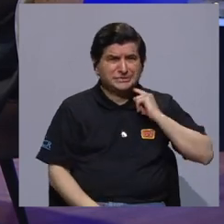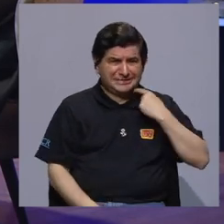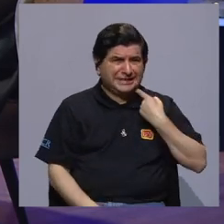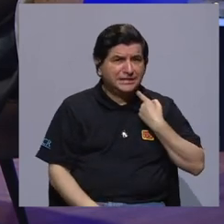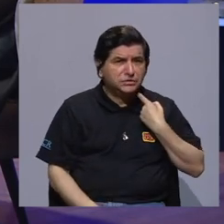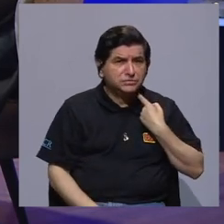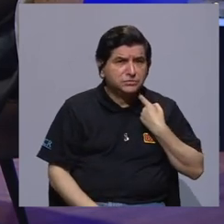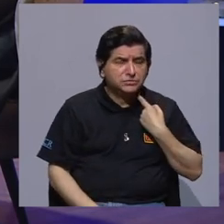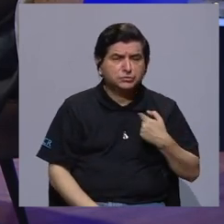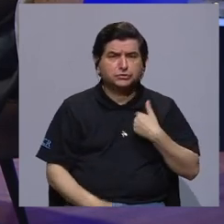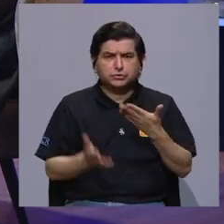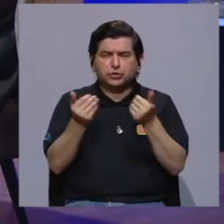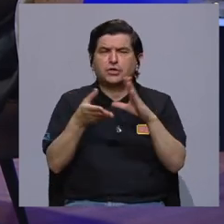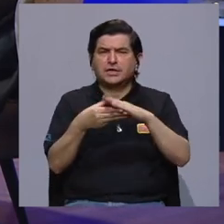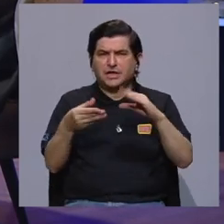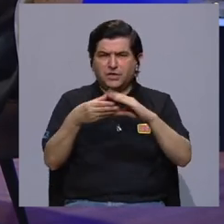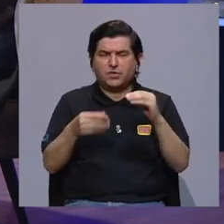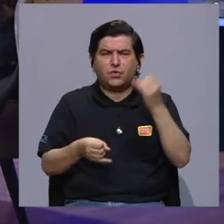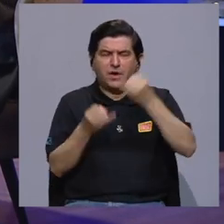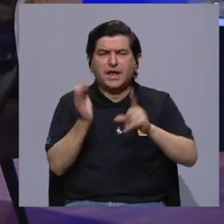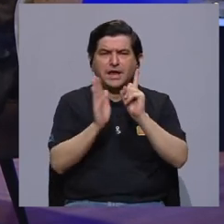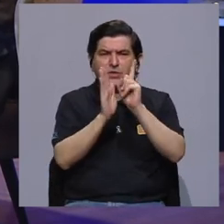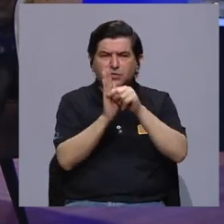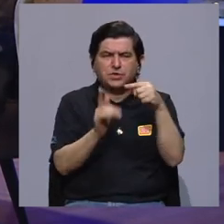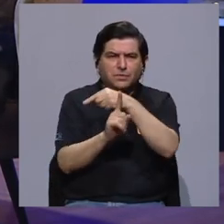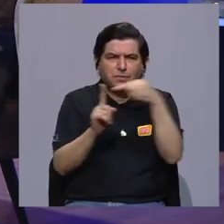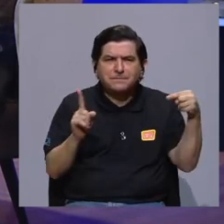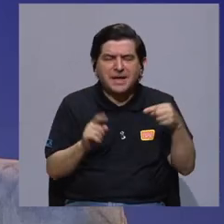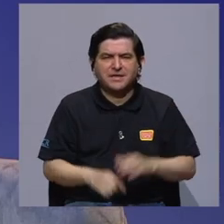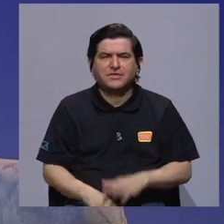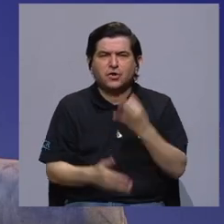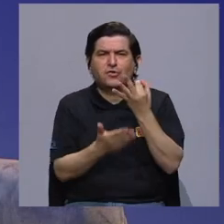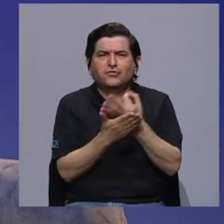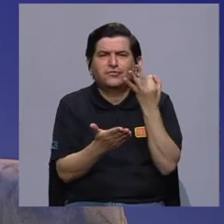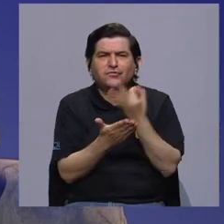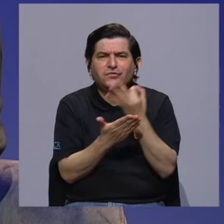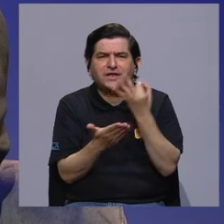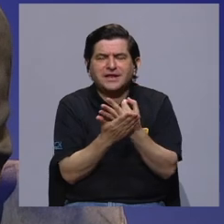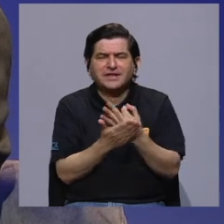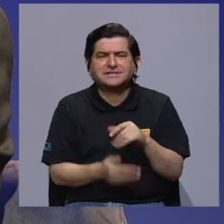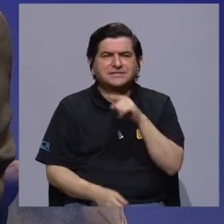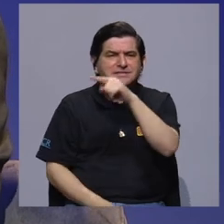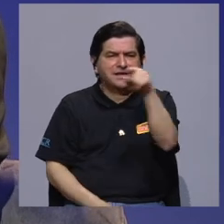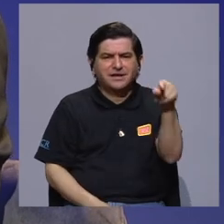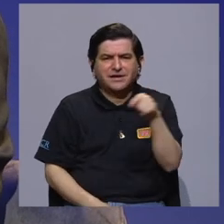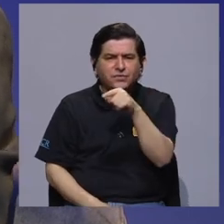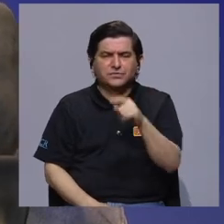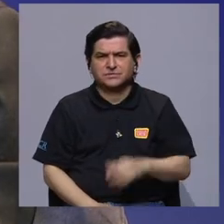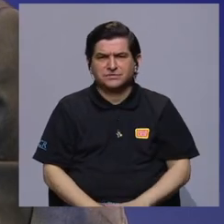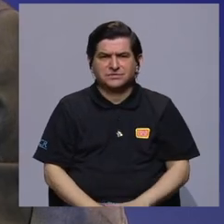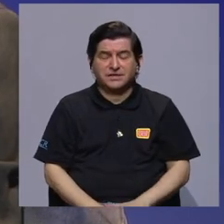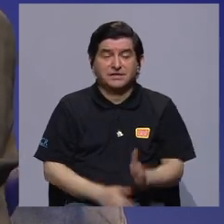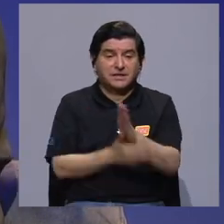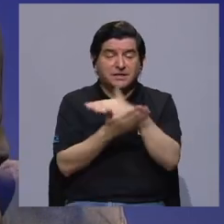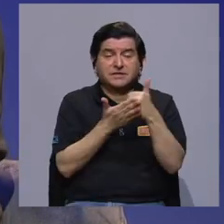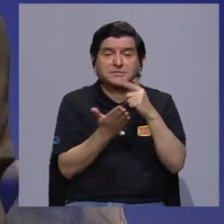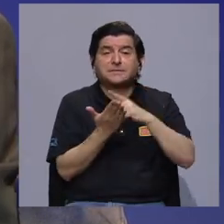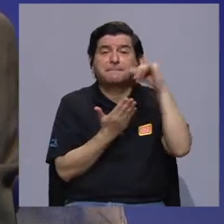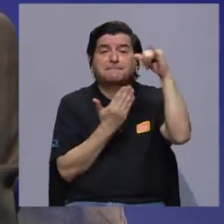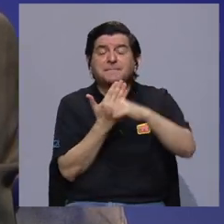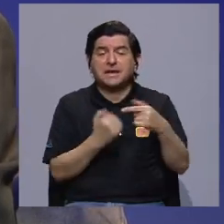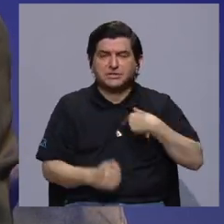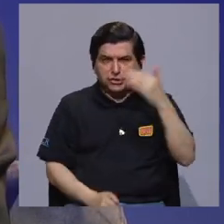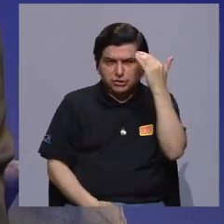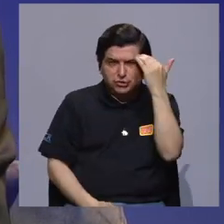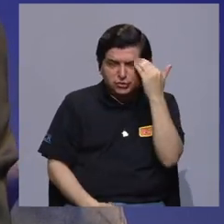son caros. Yo quiero que nos comenten en el último minuto y medio cómo financiaron ustedes parte de